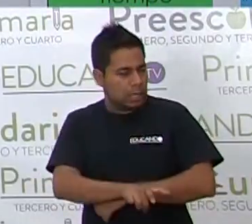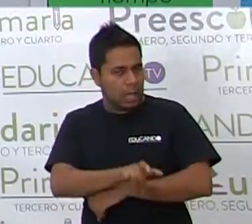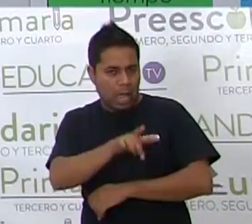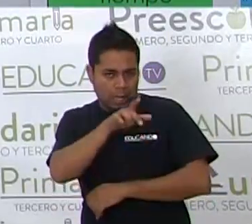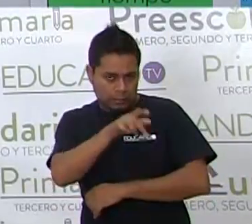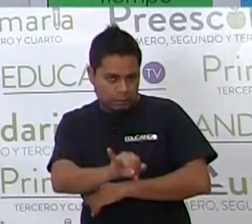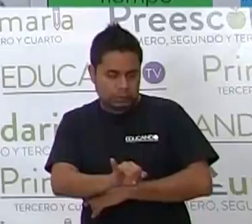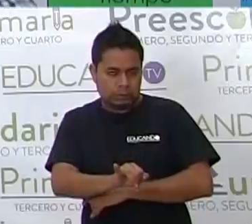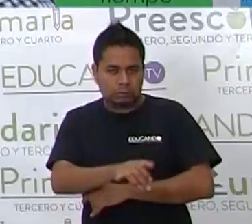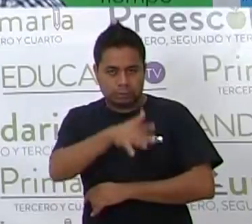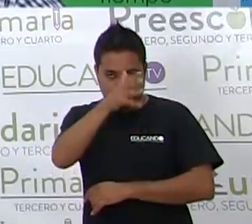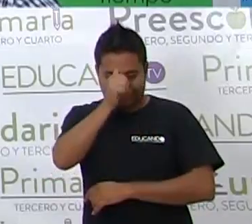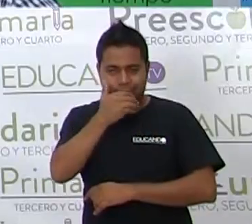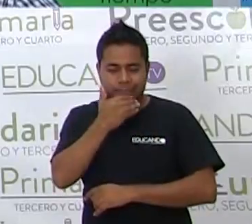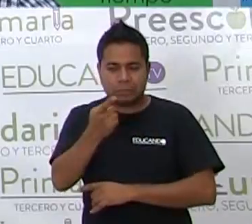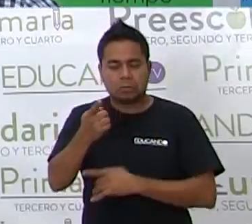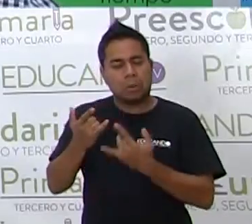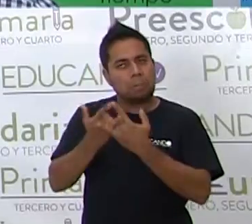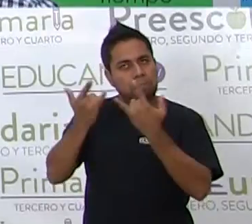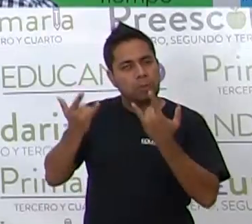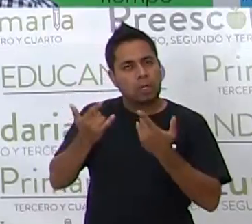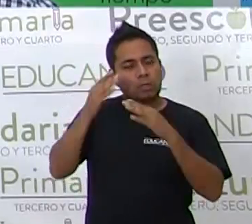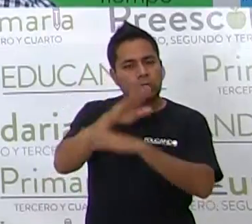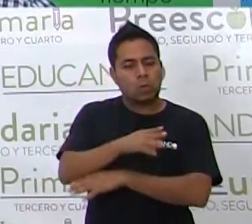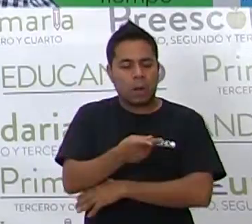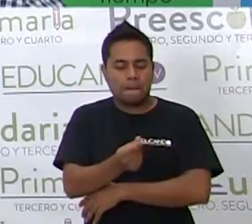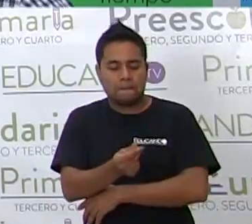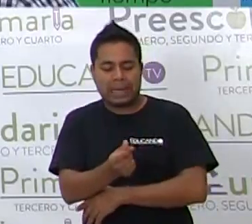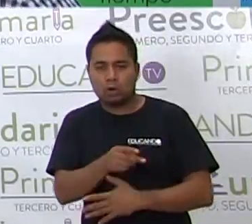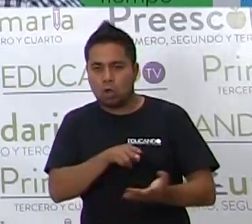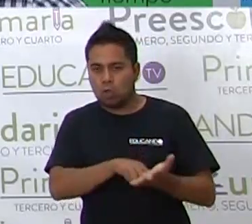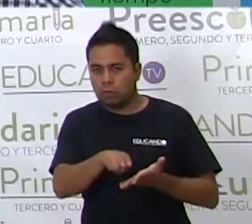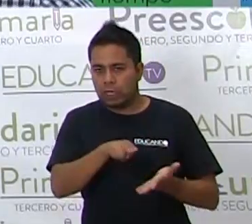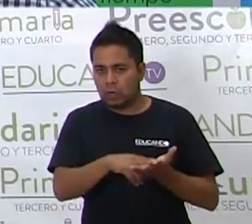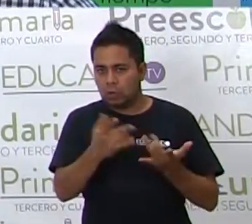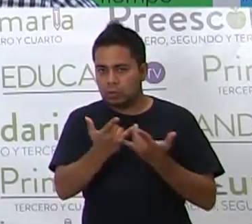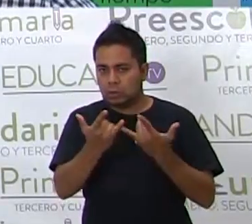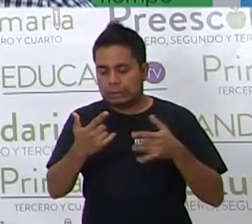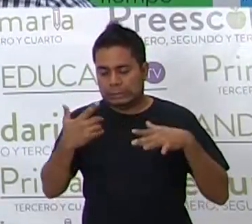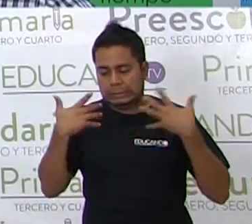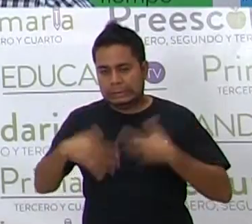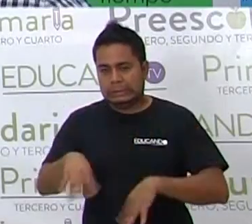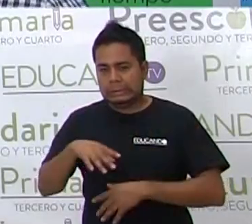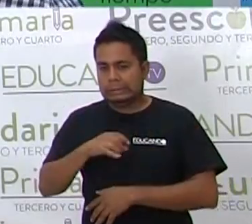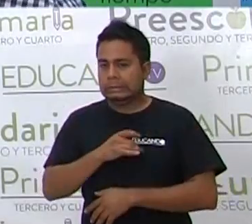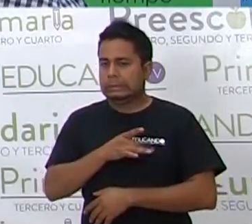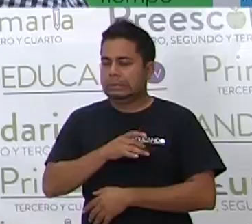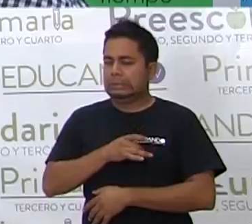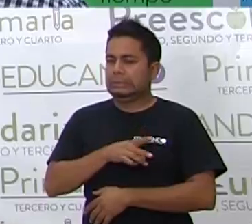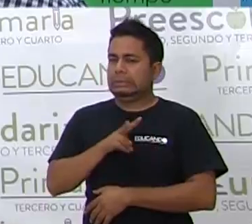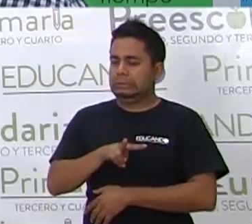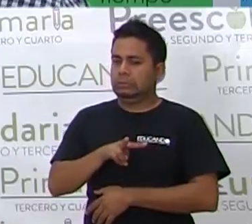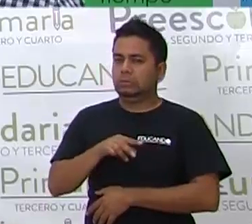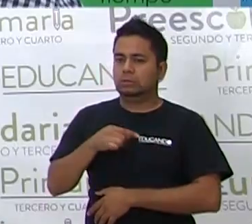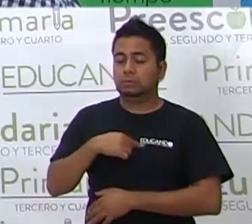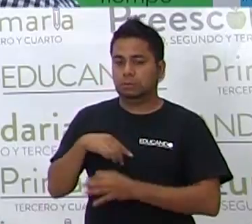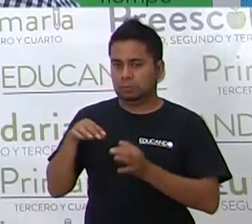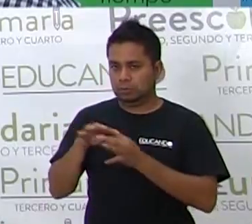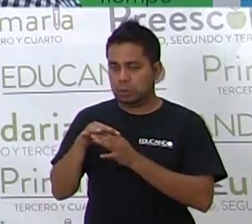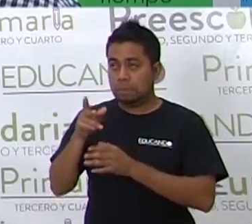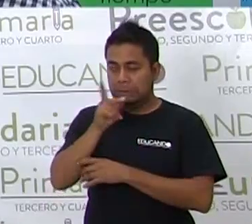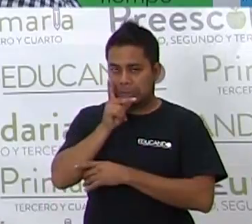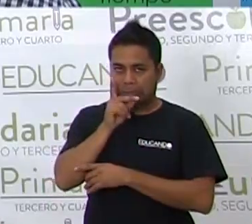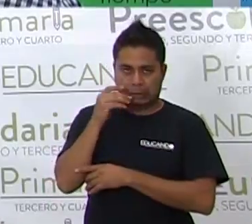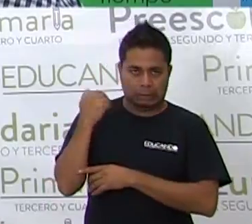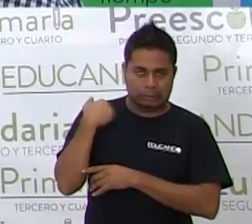Transformaciones. ¿Has escuchado la leyenda del perro negro? Uy, qué miedo, ¿verdad? A mí me contaron, mi papá me